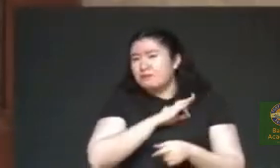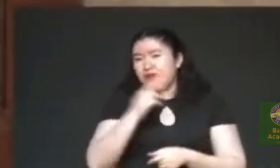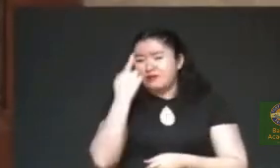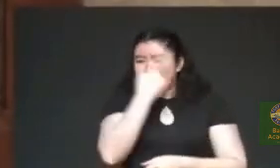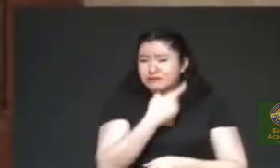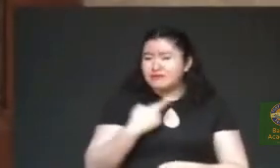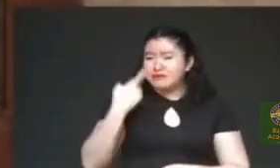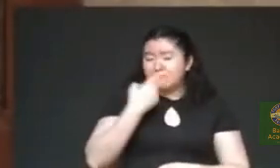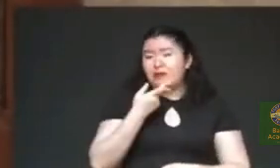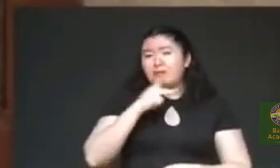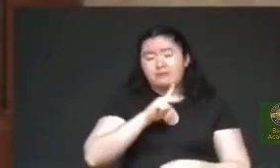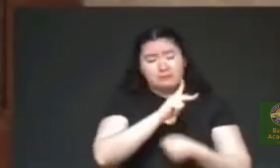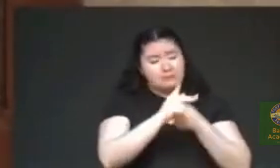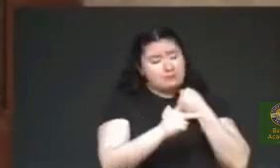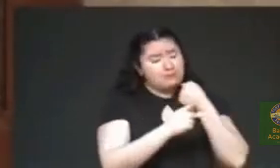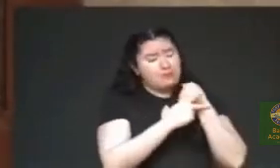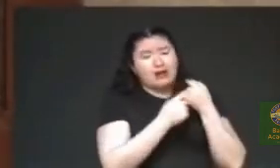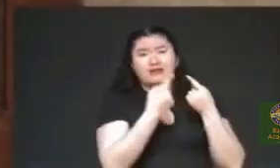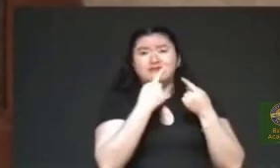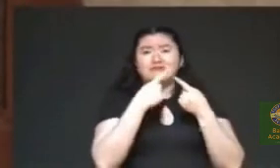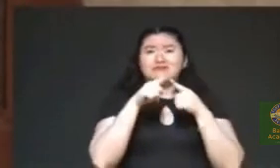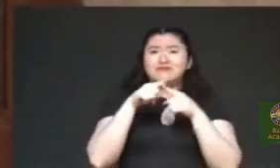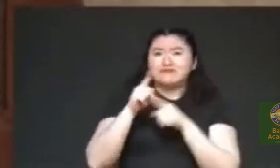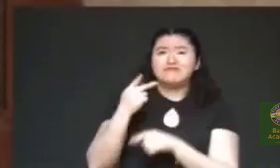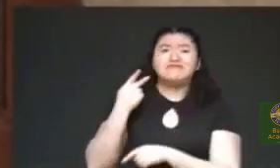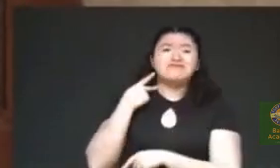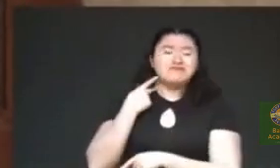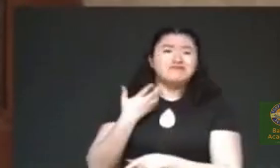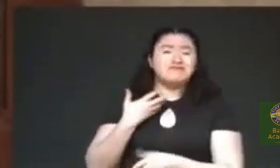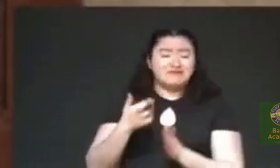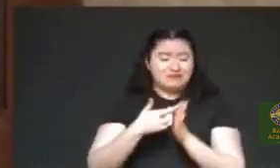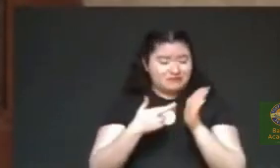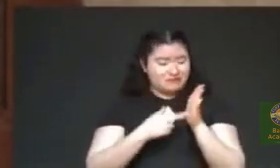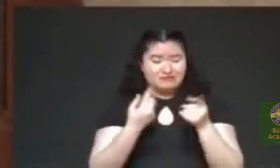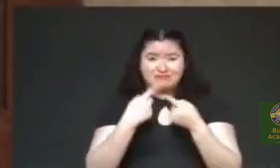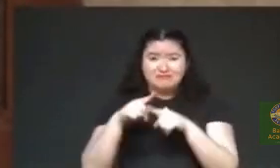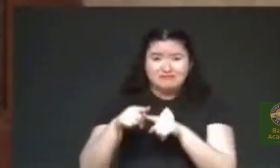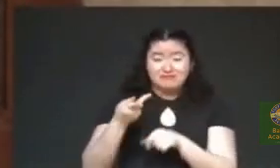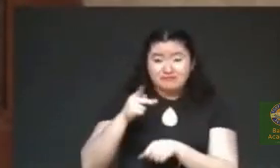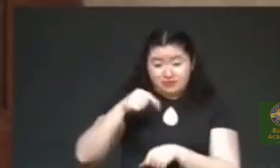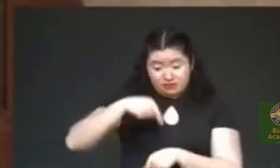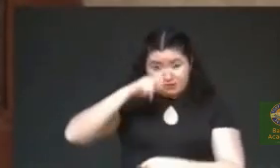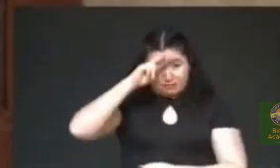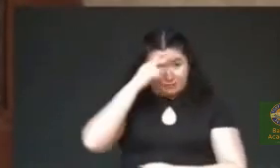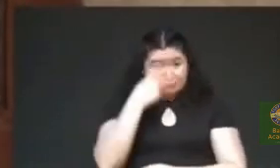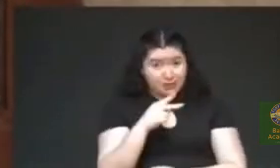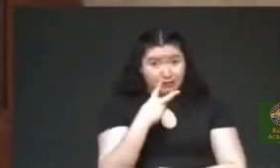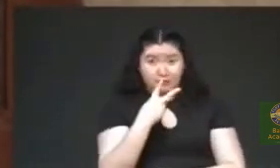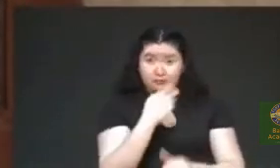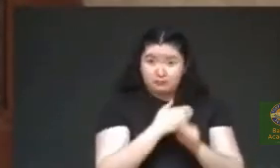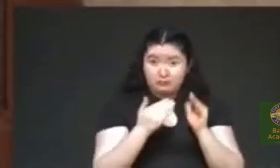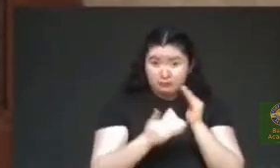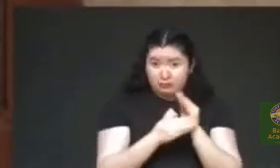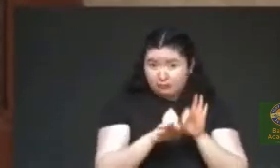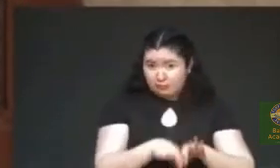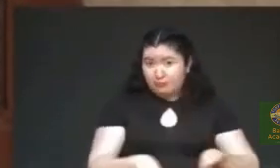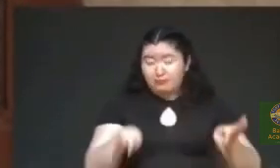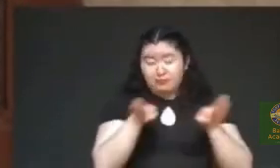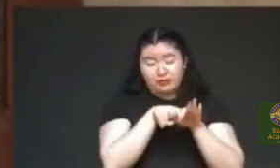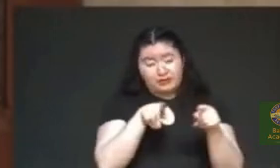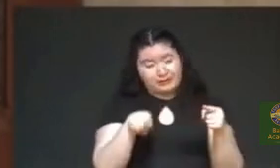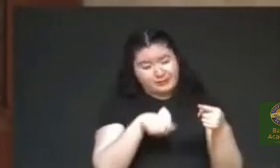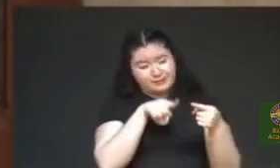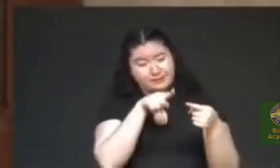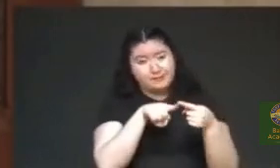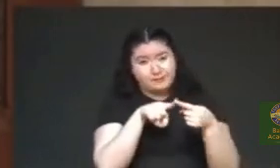países están con diferentes políticas, pero lo importante es que en México tenemos dos cosas. Uno, una